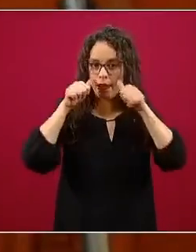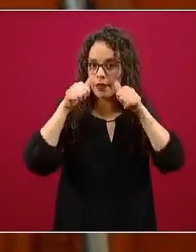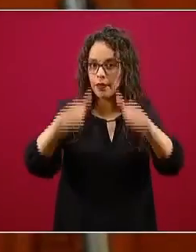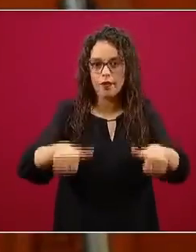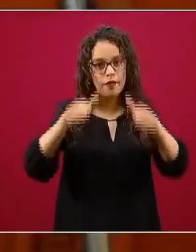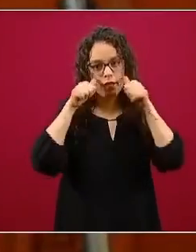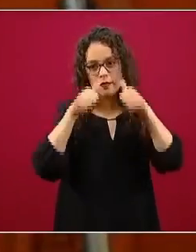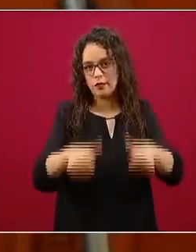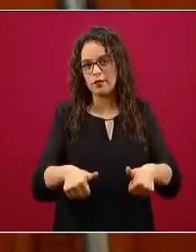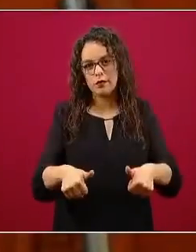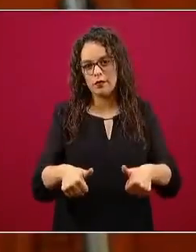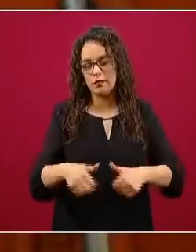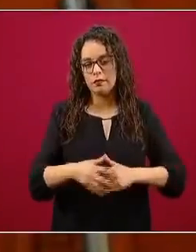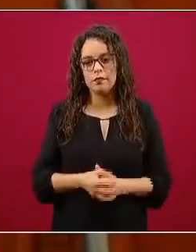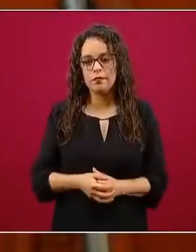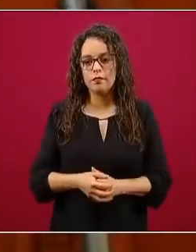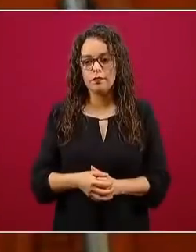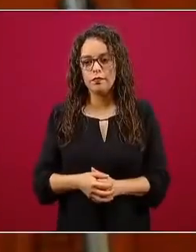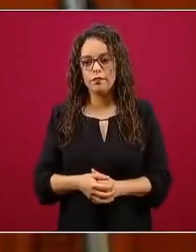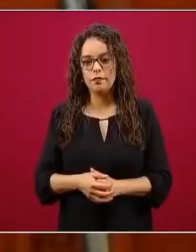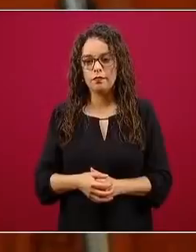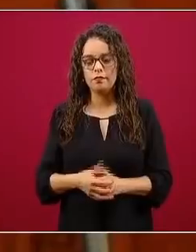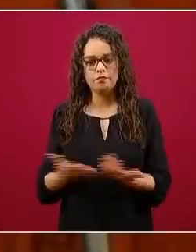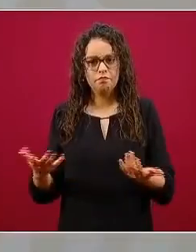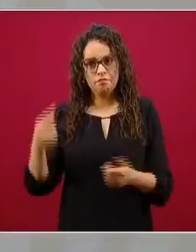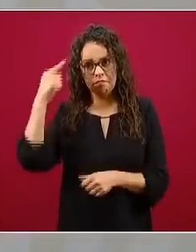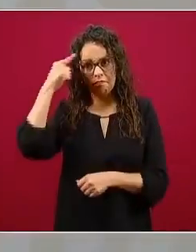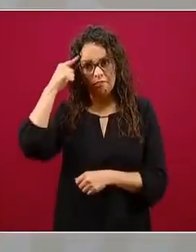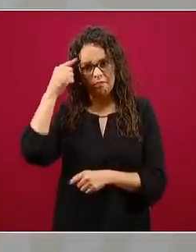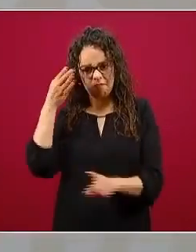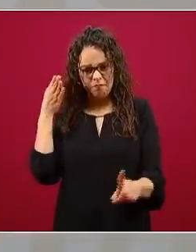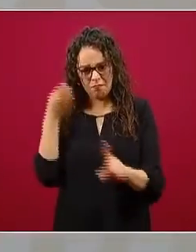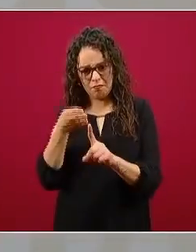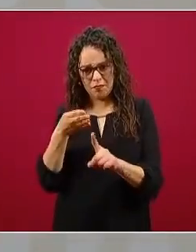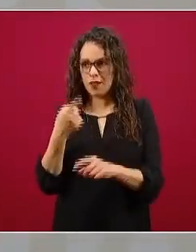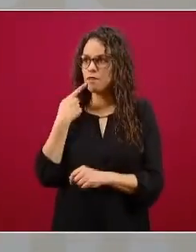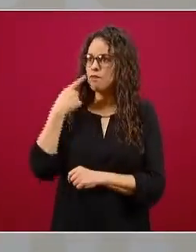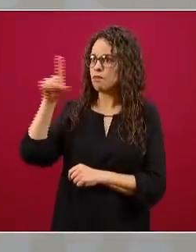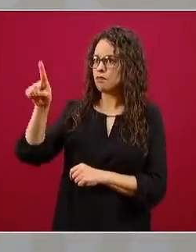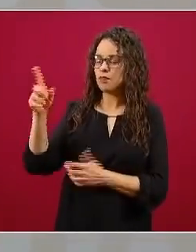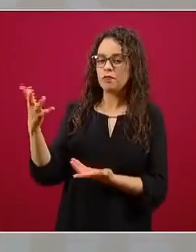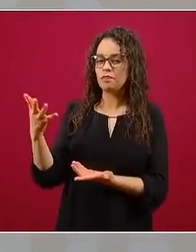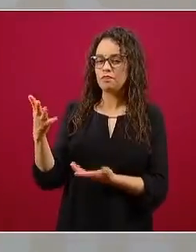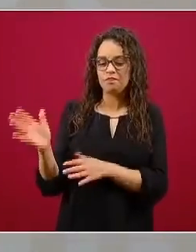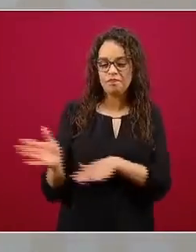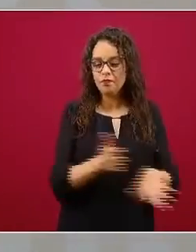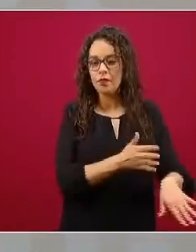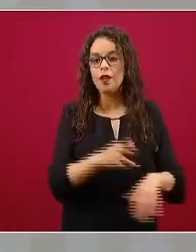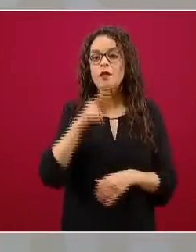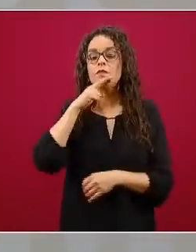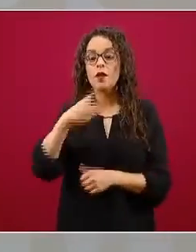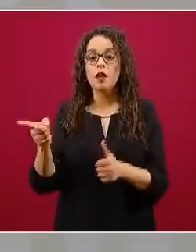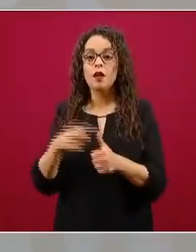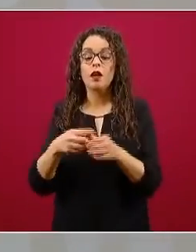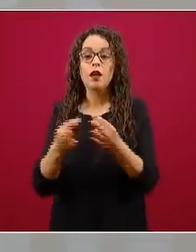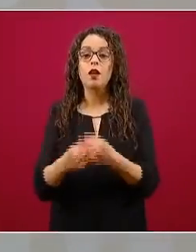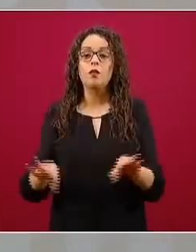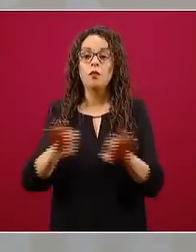más que enfocarlo a estas quejas, yo enfocaría al gran esfuerzo que están haciendo todos ellos día con